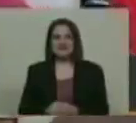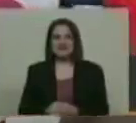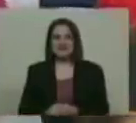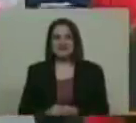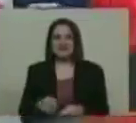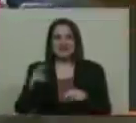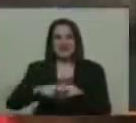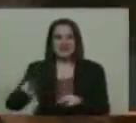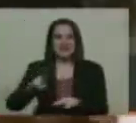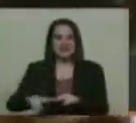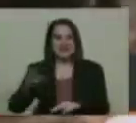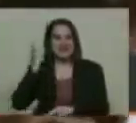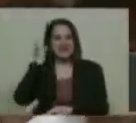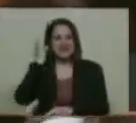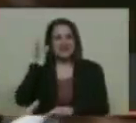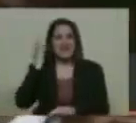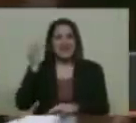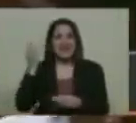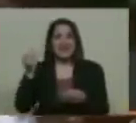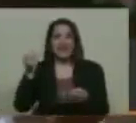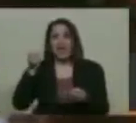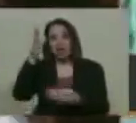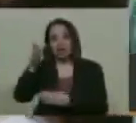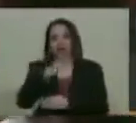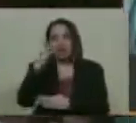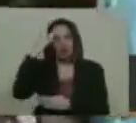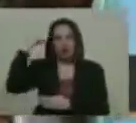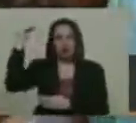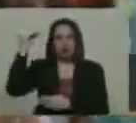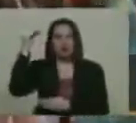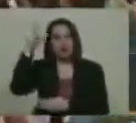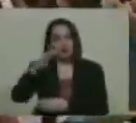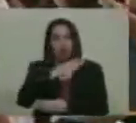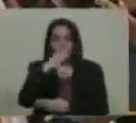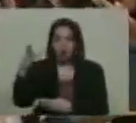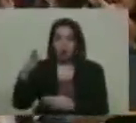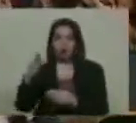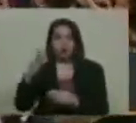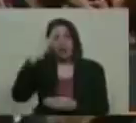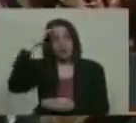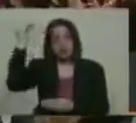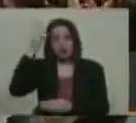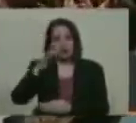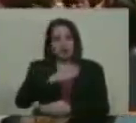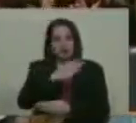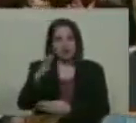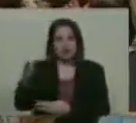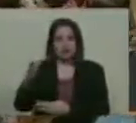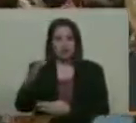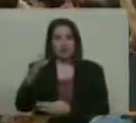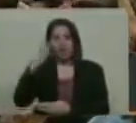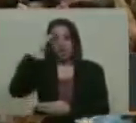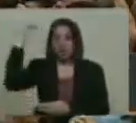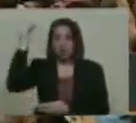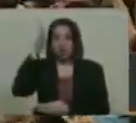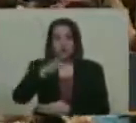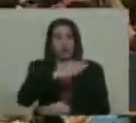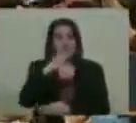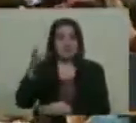niñas, bellas, que Dios las bendiga, que Dios las bendiga, que Dios las bendiga, que Dios las